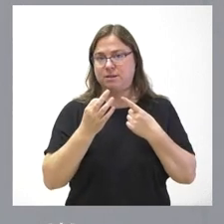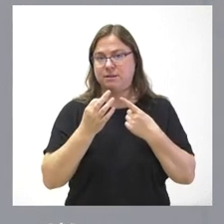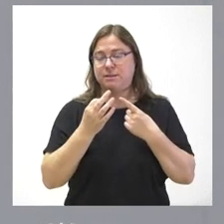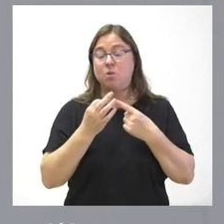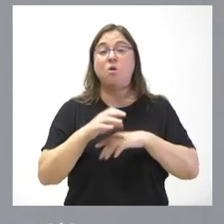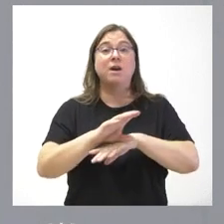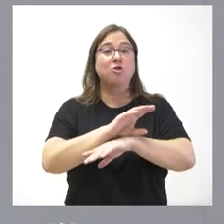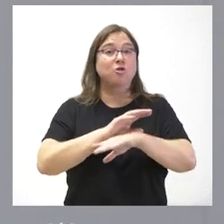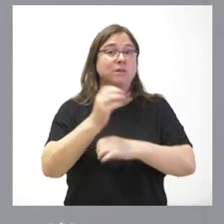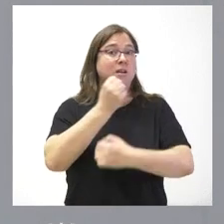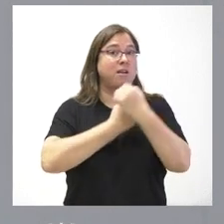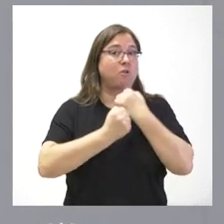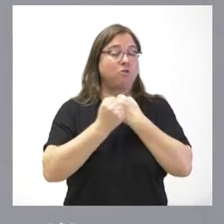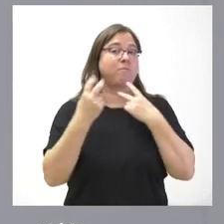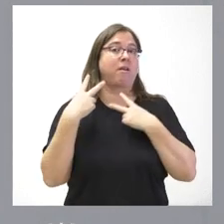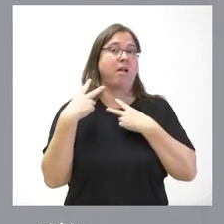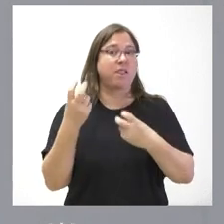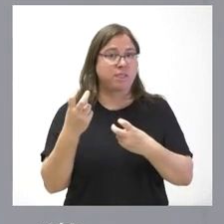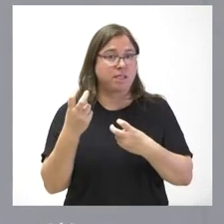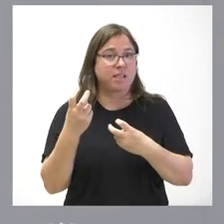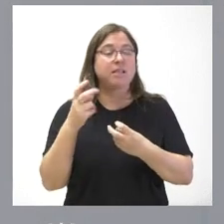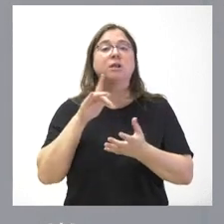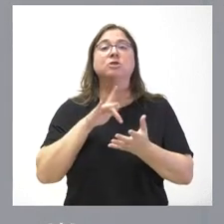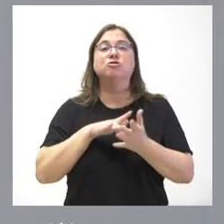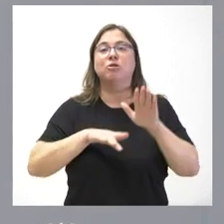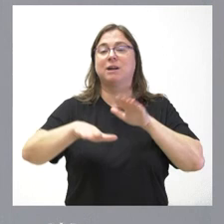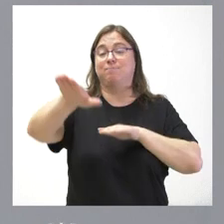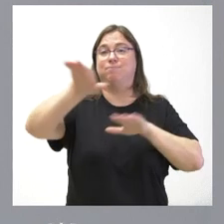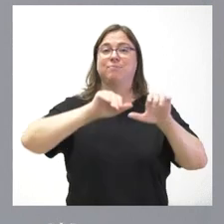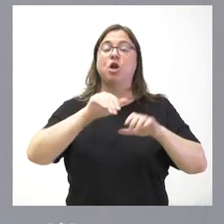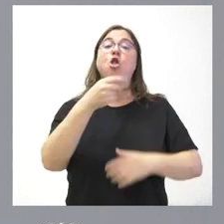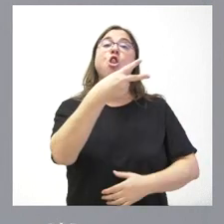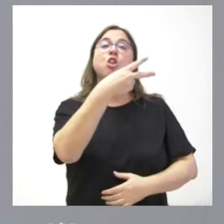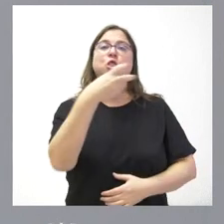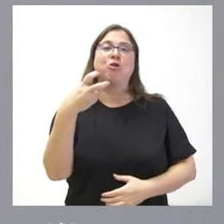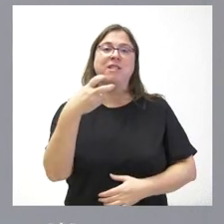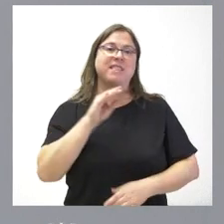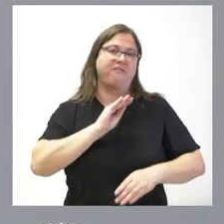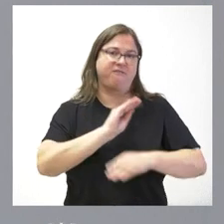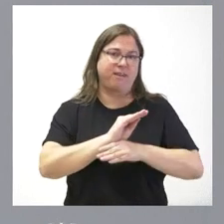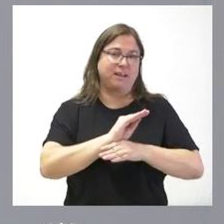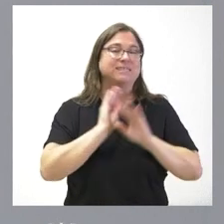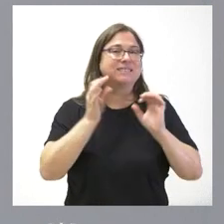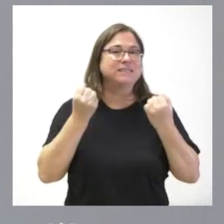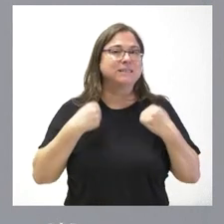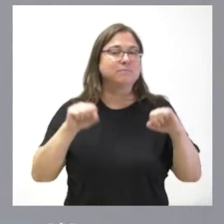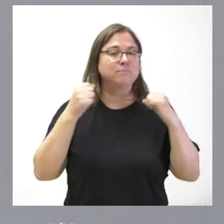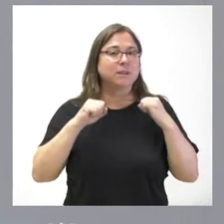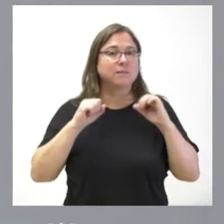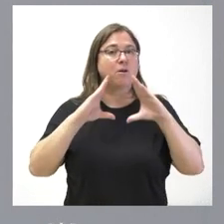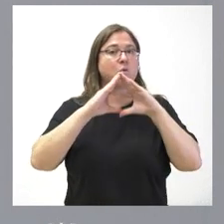consejería de economía y Hacienda ha desarrollado una convocatoria de 200 becas de prácticas para estudiantes de